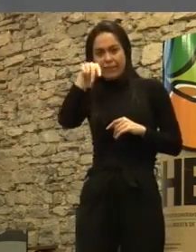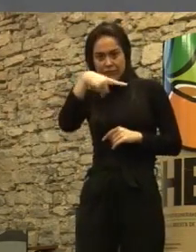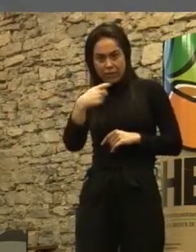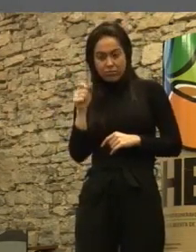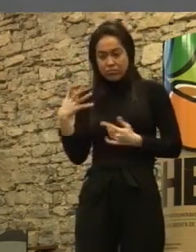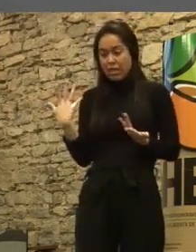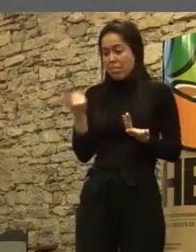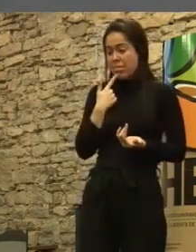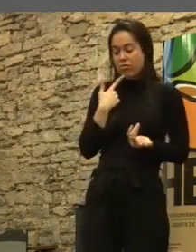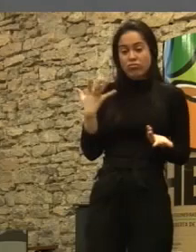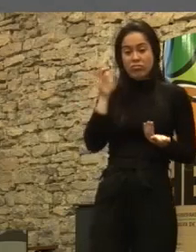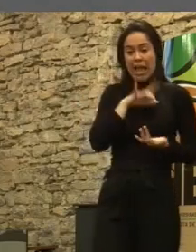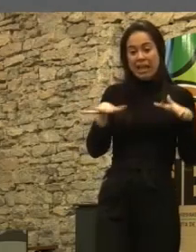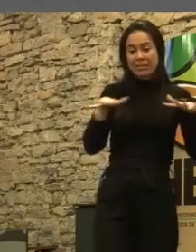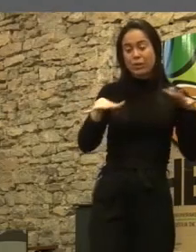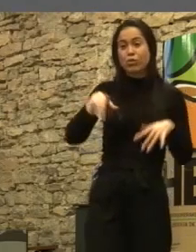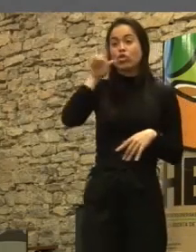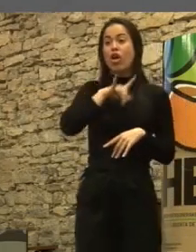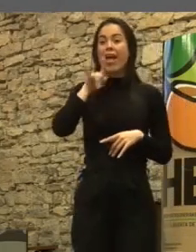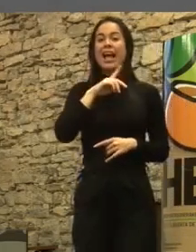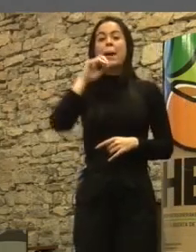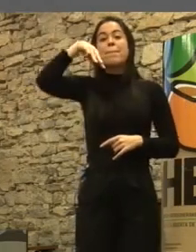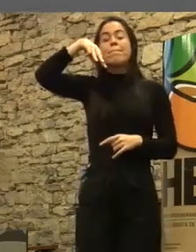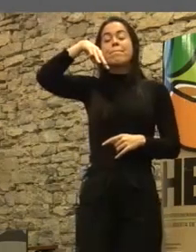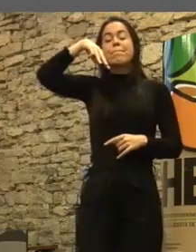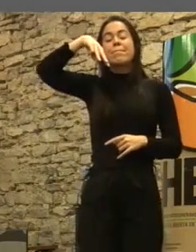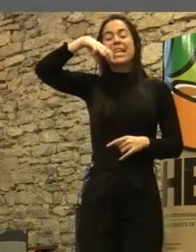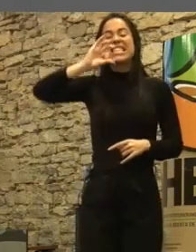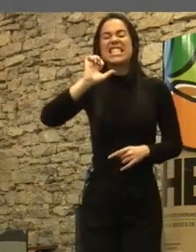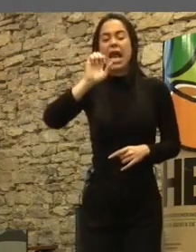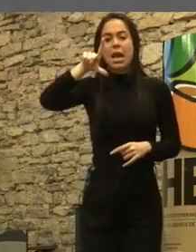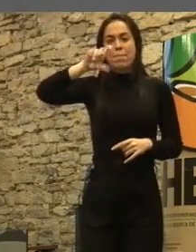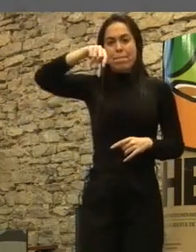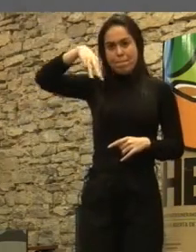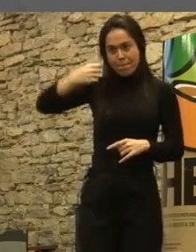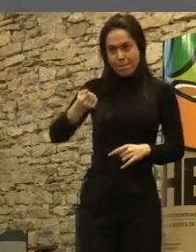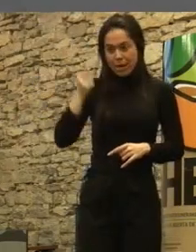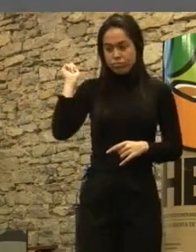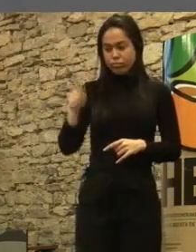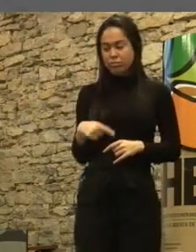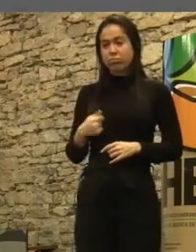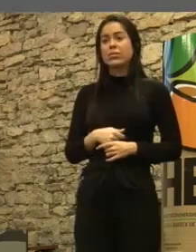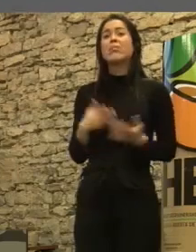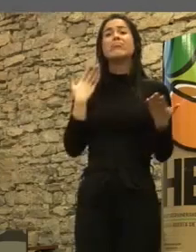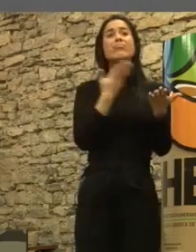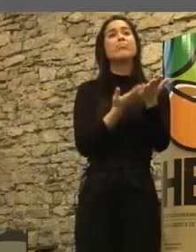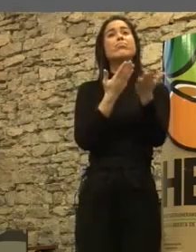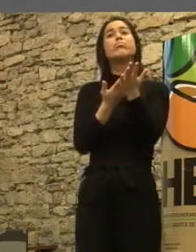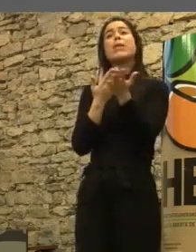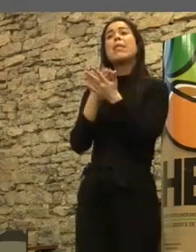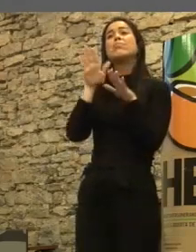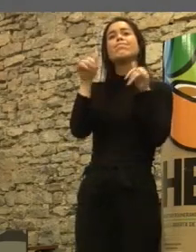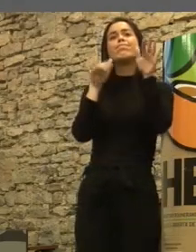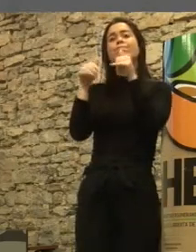de marchar. Si habéis visto Selma, veréis como Martin Luther King y todos estos señores que van reclamando el voto para los negros marchan.